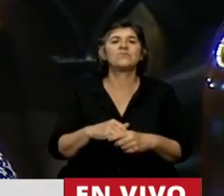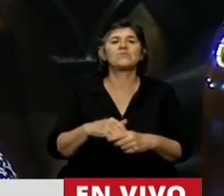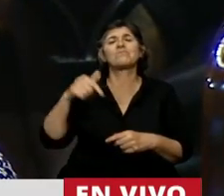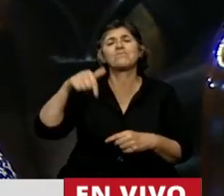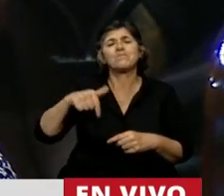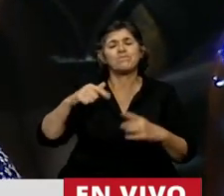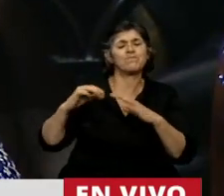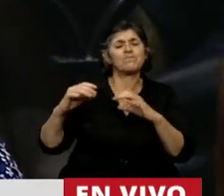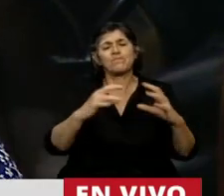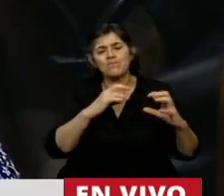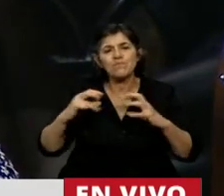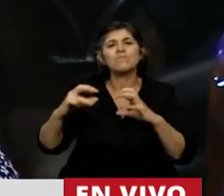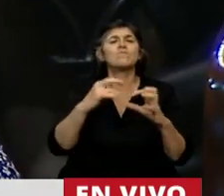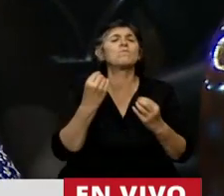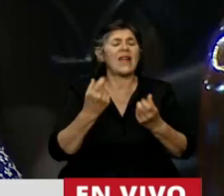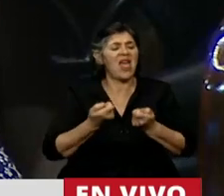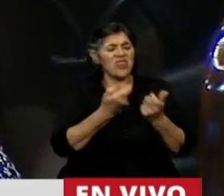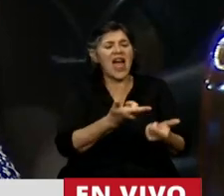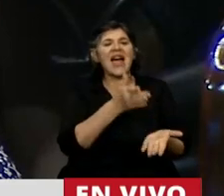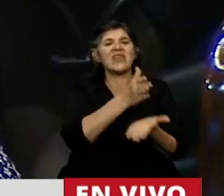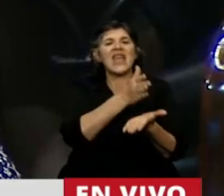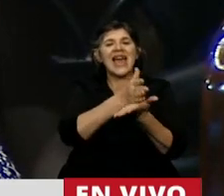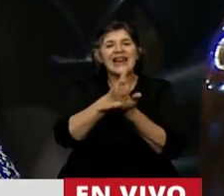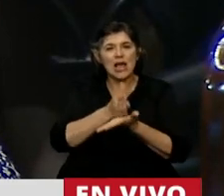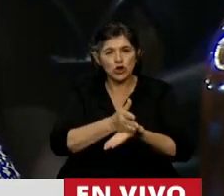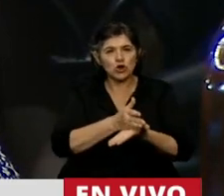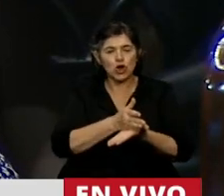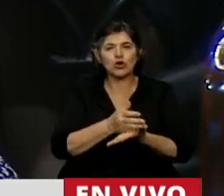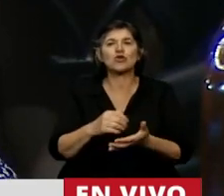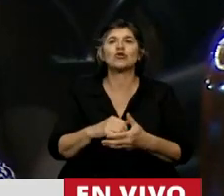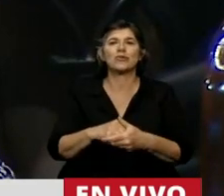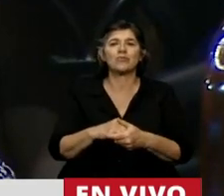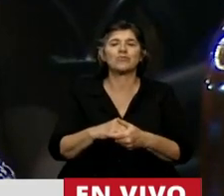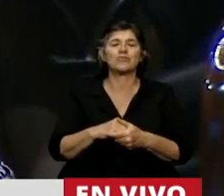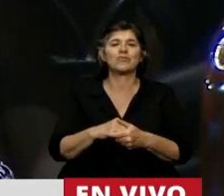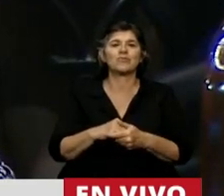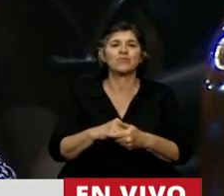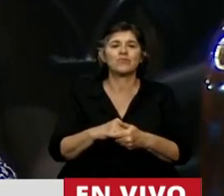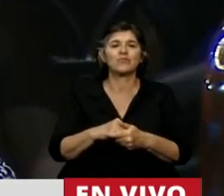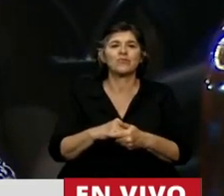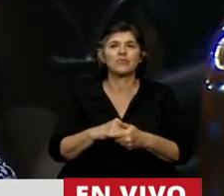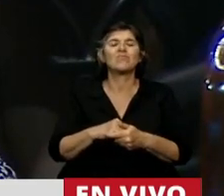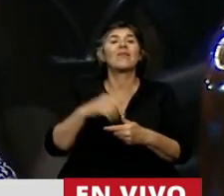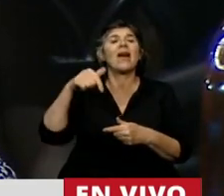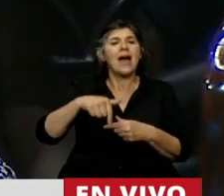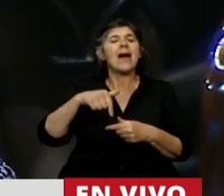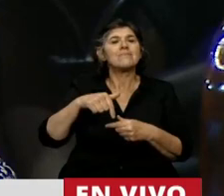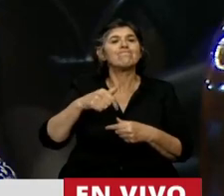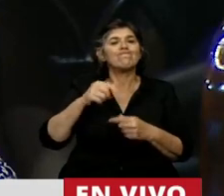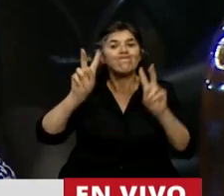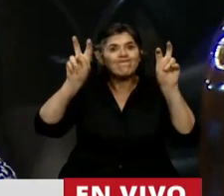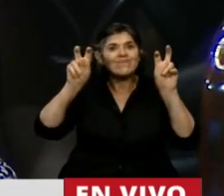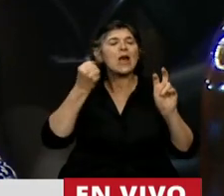caracteriza por restituir derecho a por dar más derechos y sobre todo me parece que ponemos en agenda lo que es fundamental